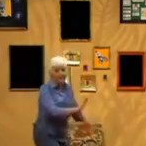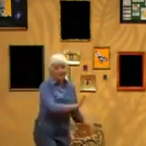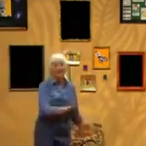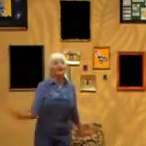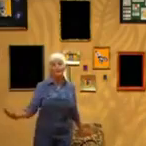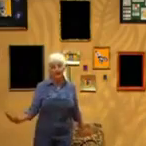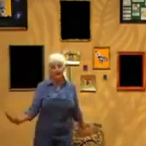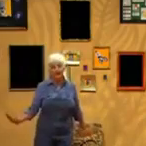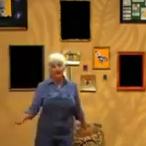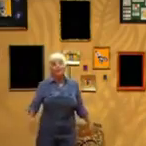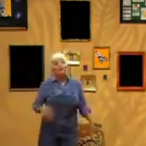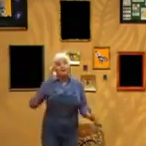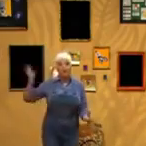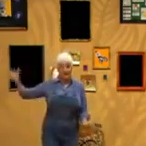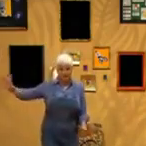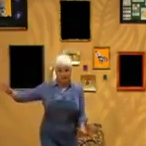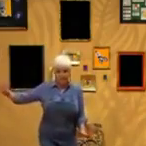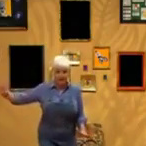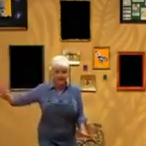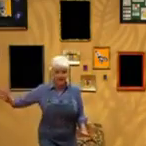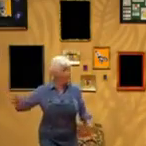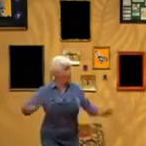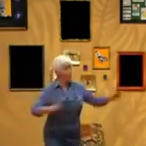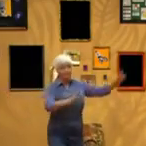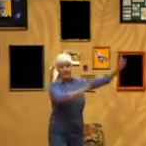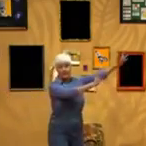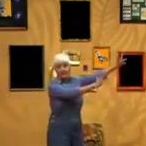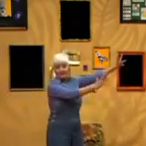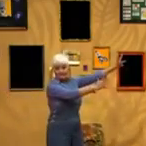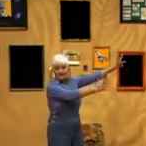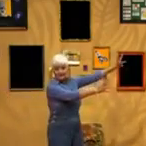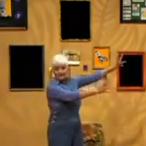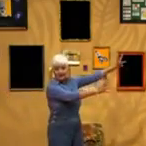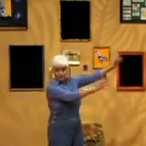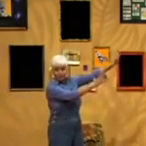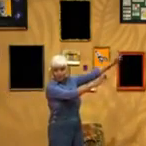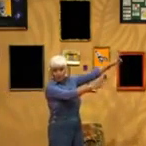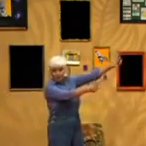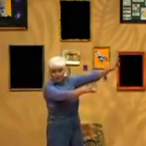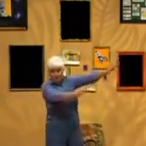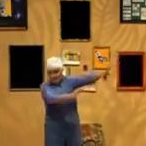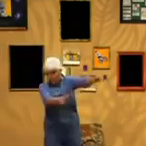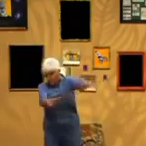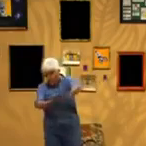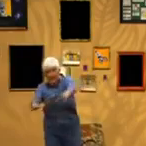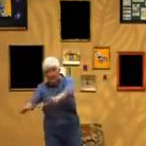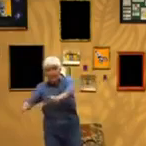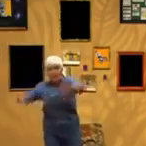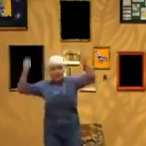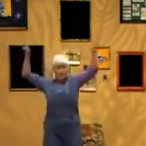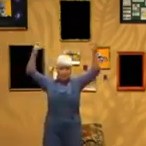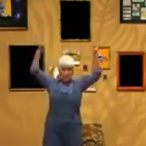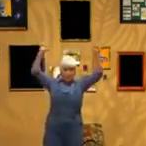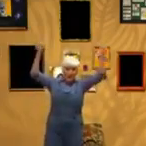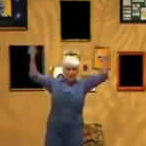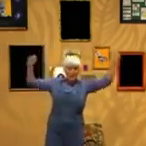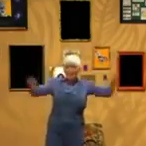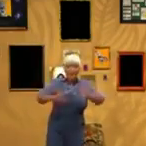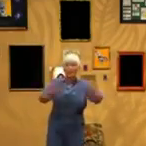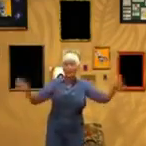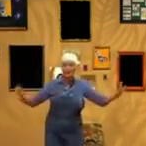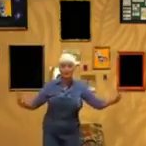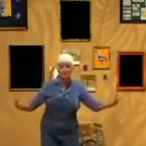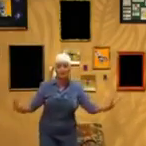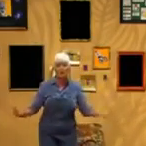Una cosa terrible. Llegaron los piratas, luego estaba desembarcando todos abajo, corriendo con sus